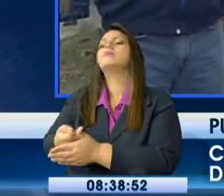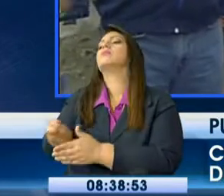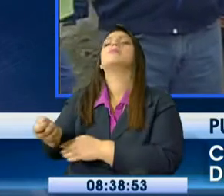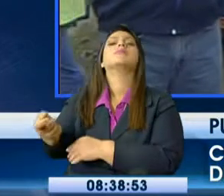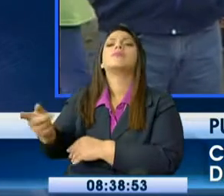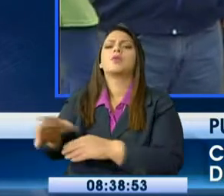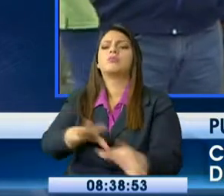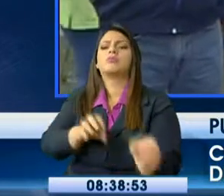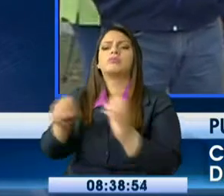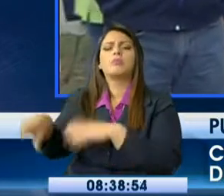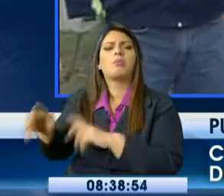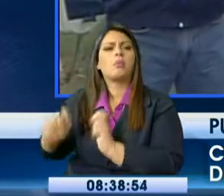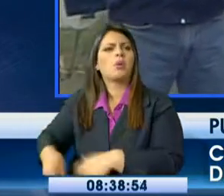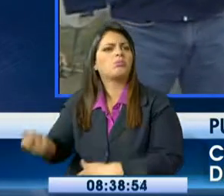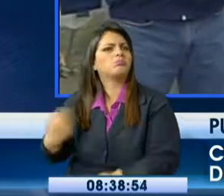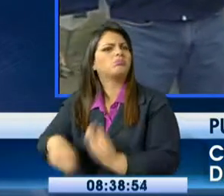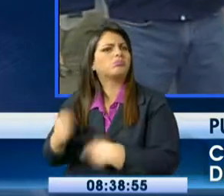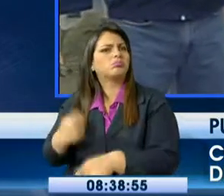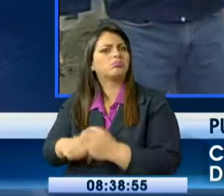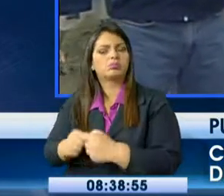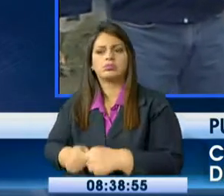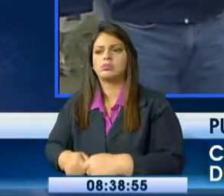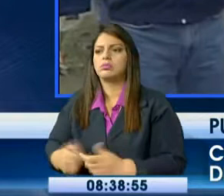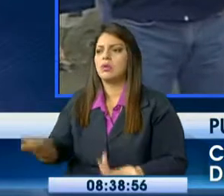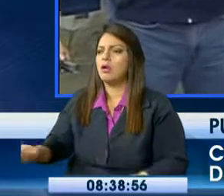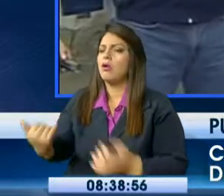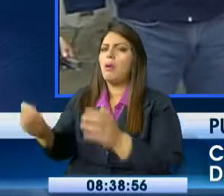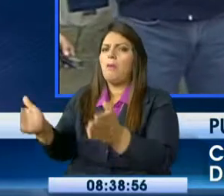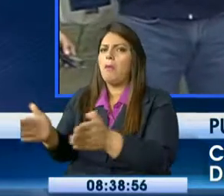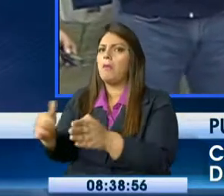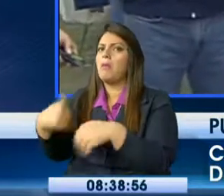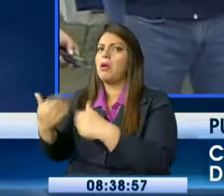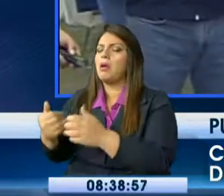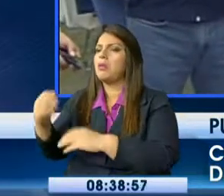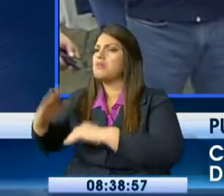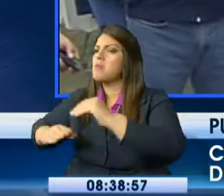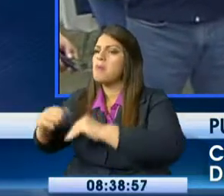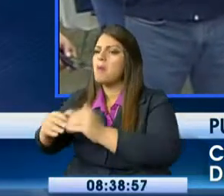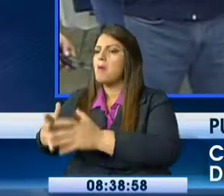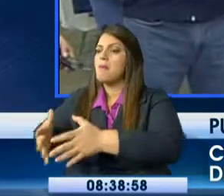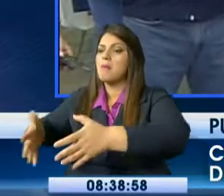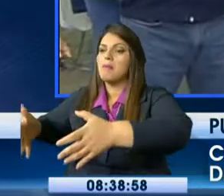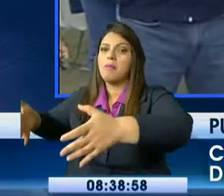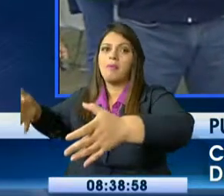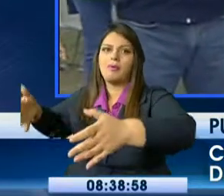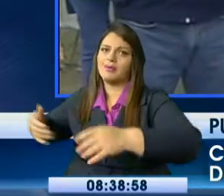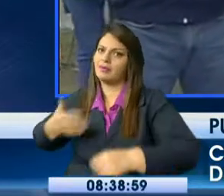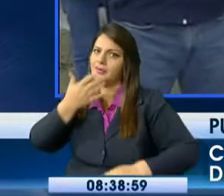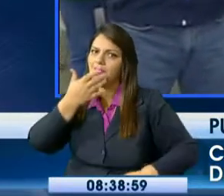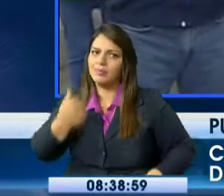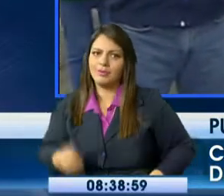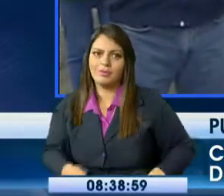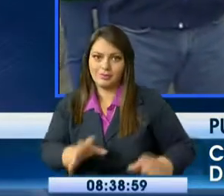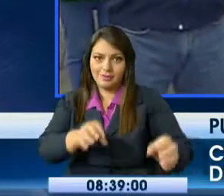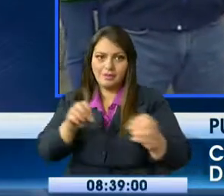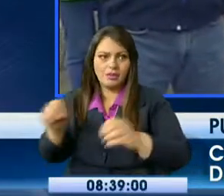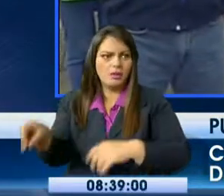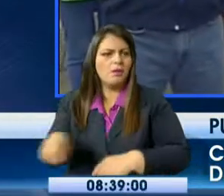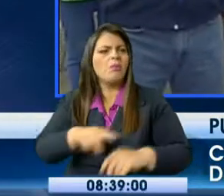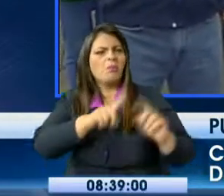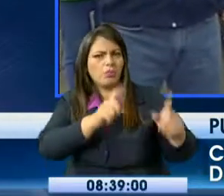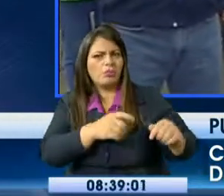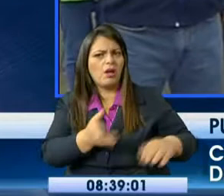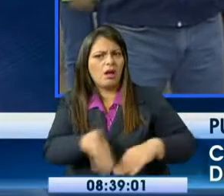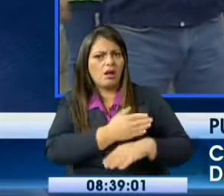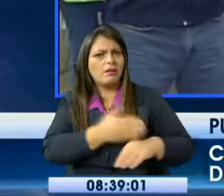ampliar las zonas de comercio del municipio, los lleve hacia allá. Por eso quiero saber si es que si ha habido